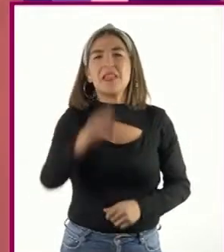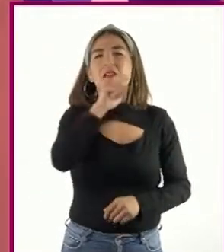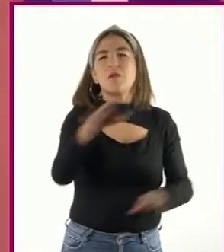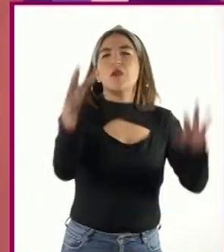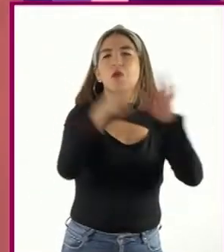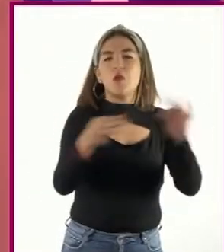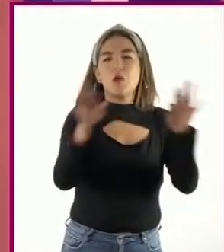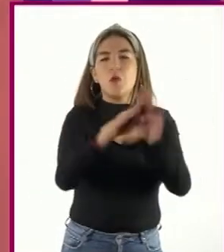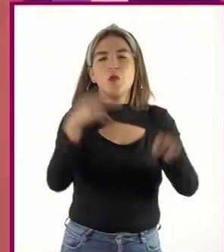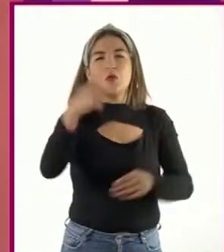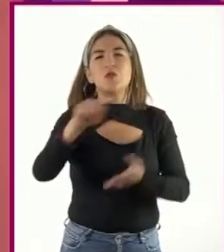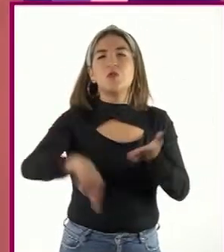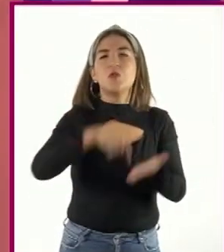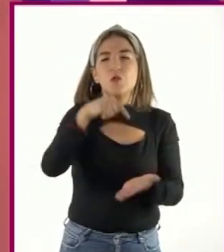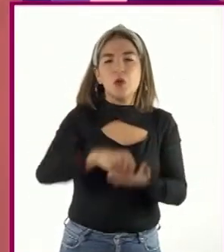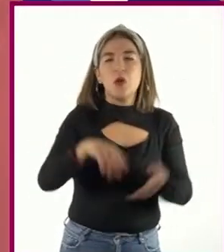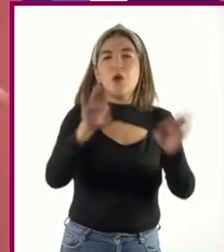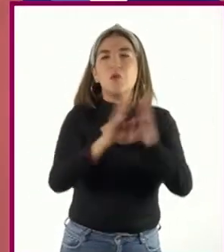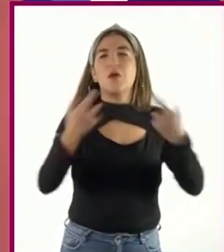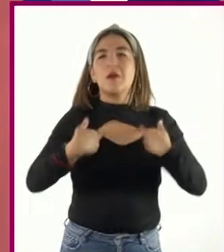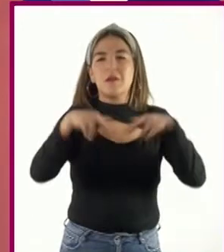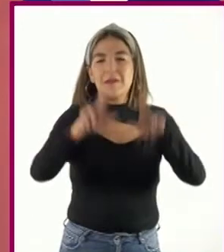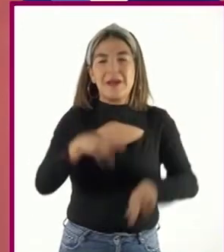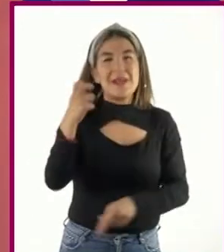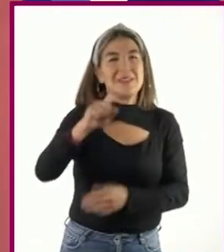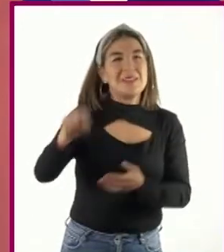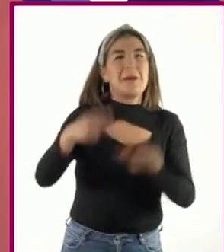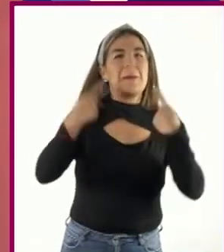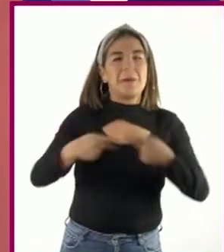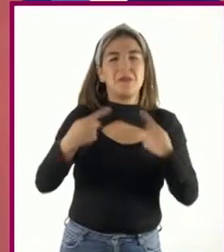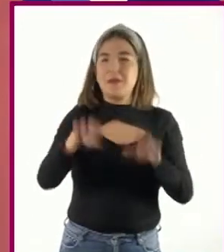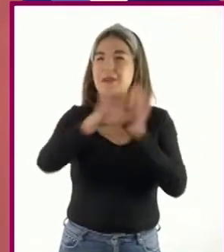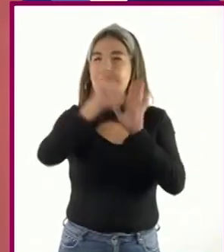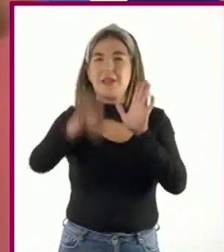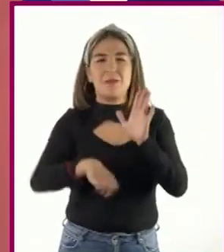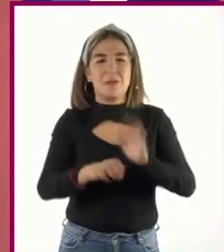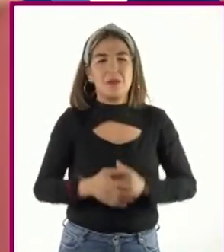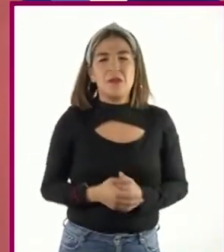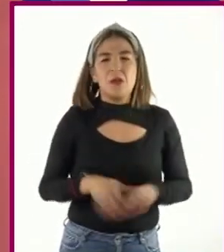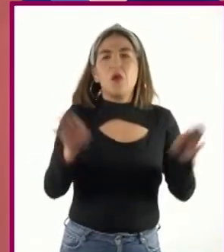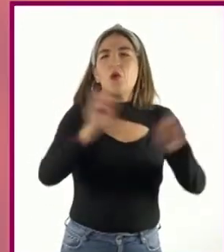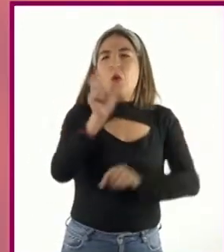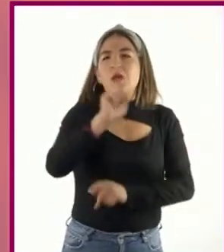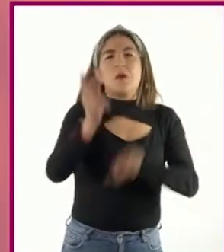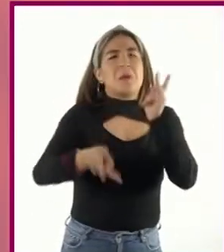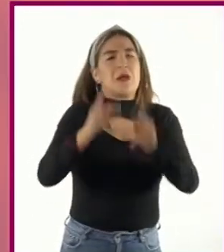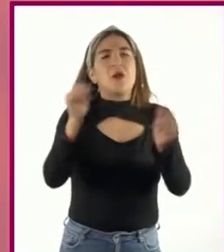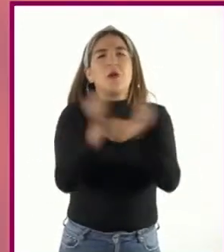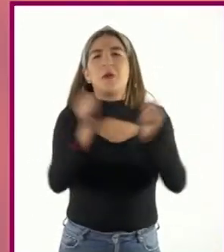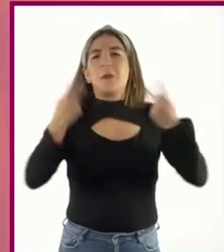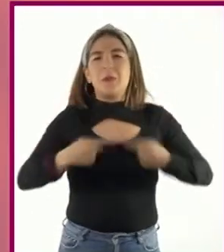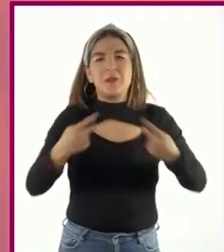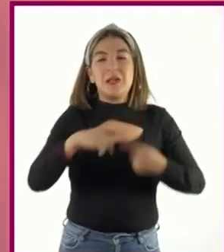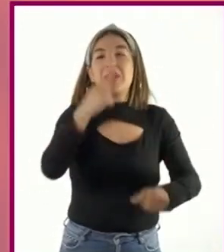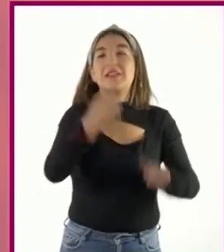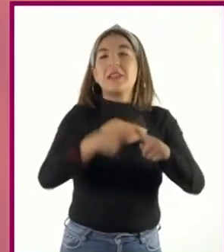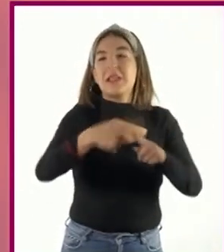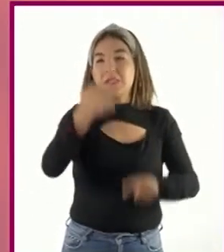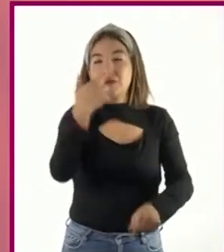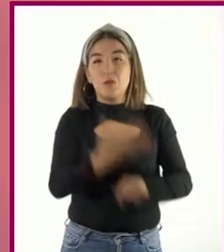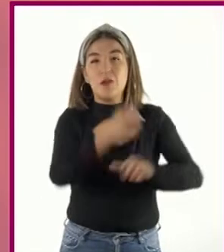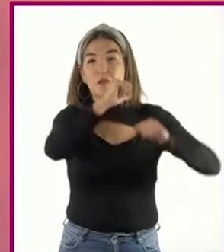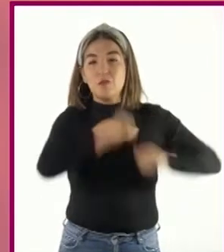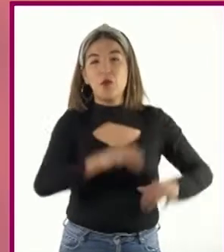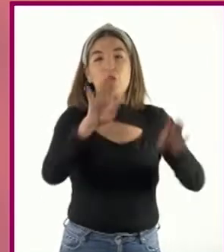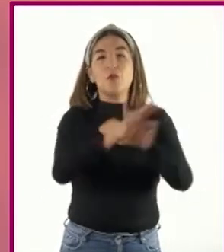claro el área a la que representan estas personas. Por ejemplo, al hablar de las personas encargadas del Departamento de